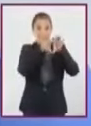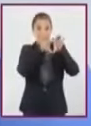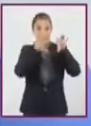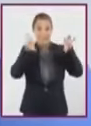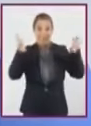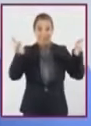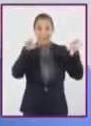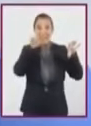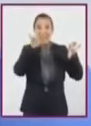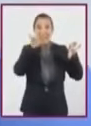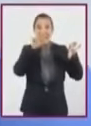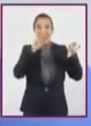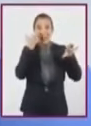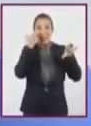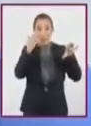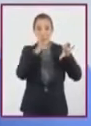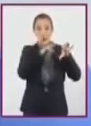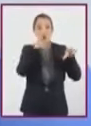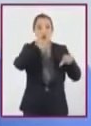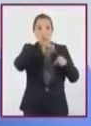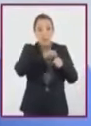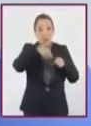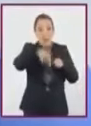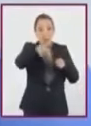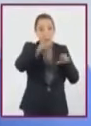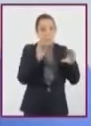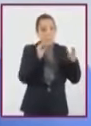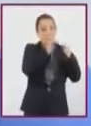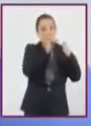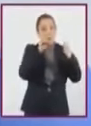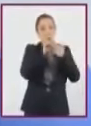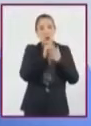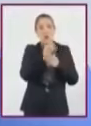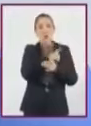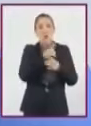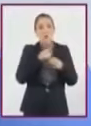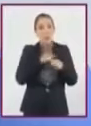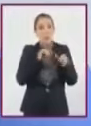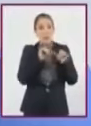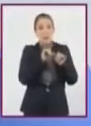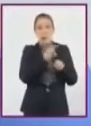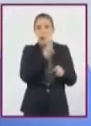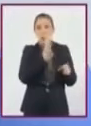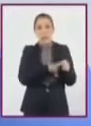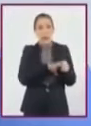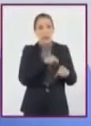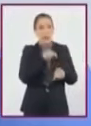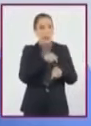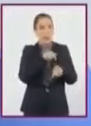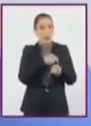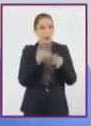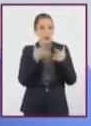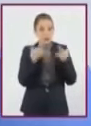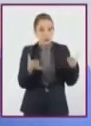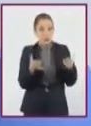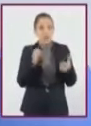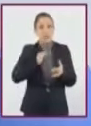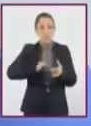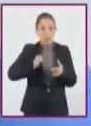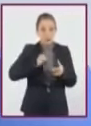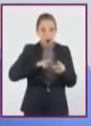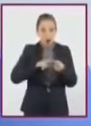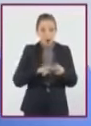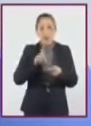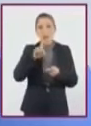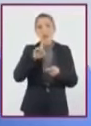del tiempo durante la semana, identifiquen y empleen unidades de medida convencionales del tiempo histórico como